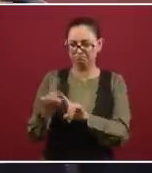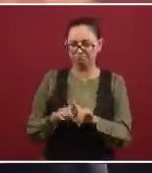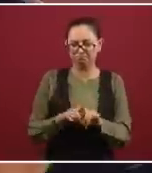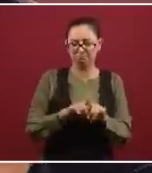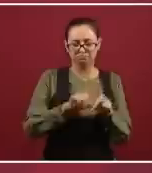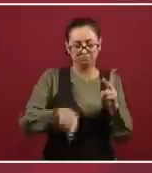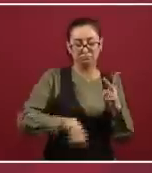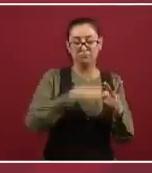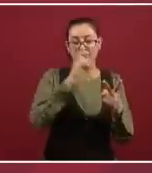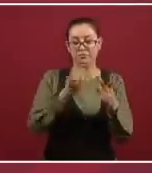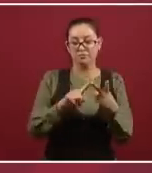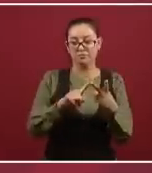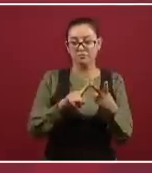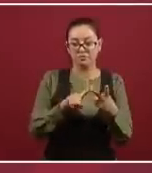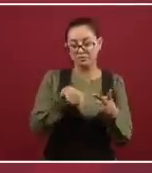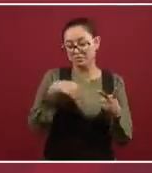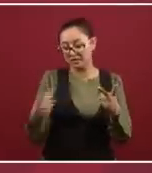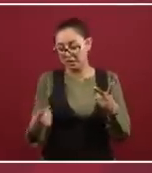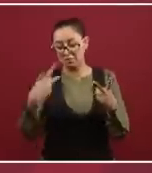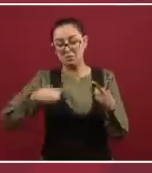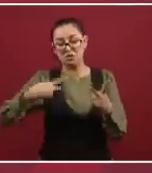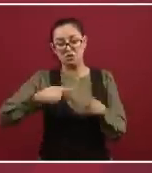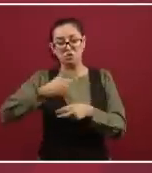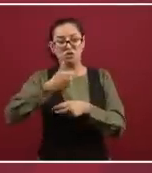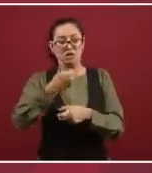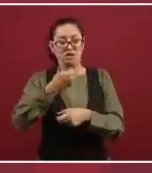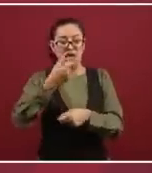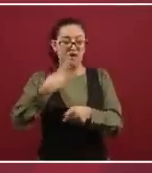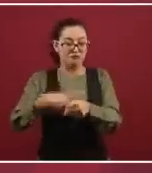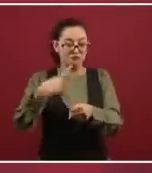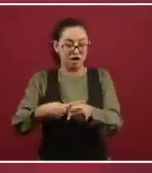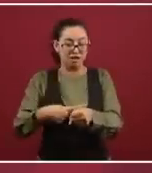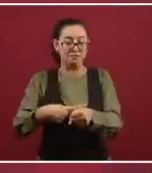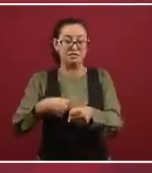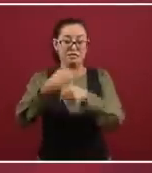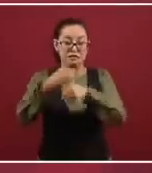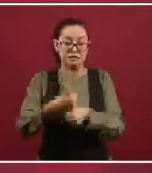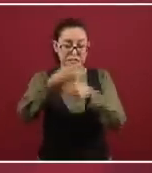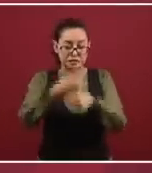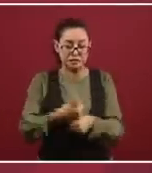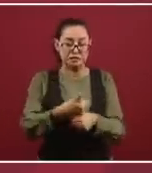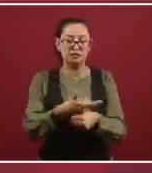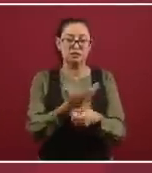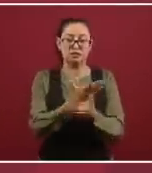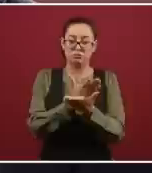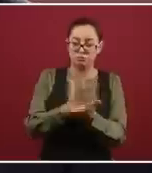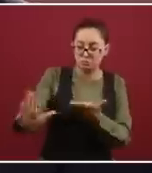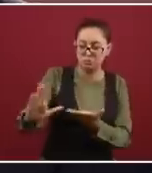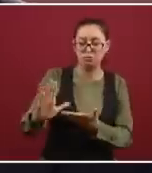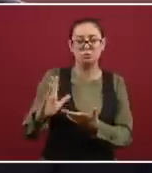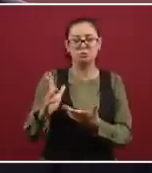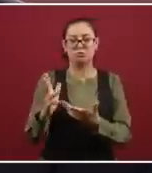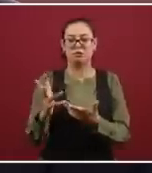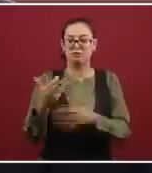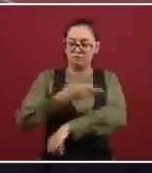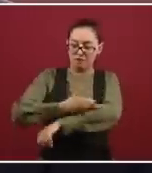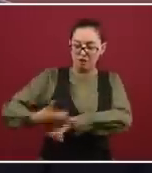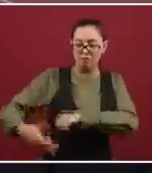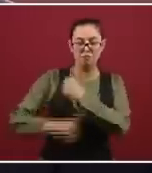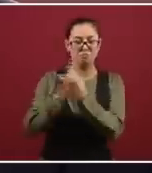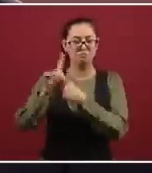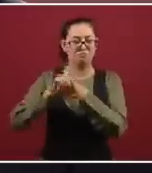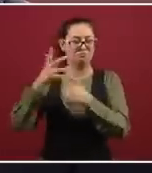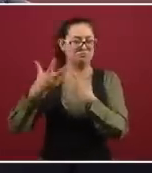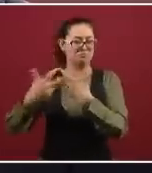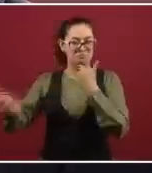con el que sufre un problema de salud, un problema de exclusión social, un problema de desintegración familiar,